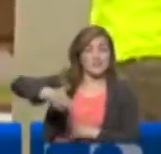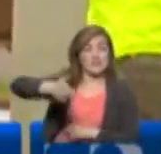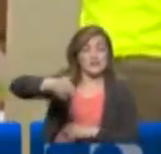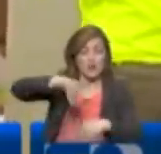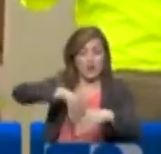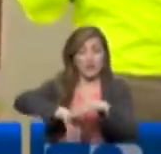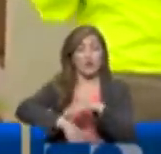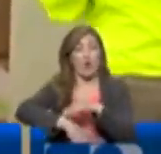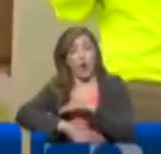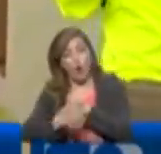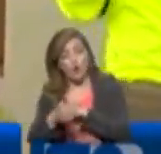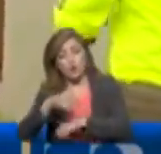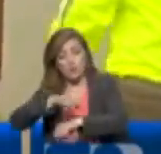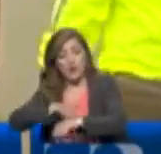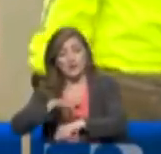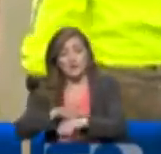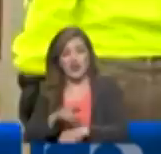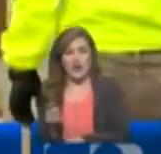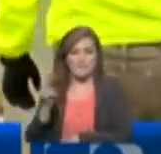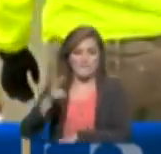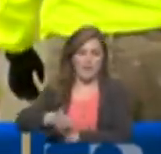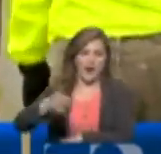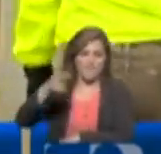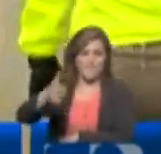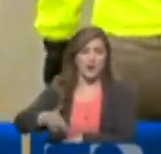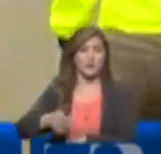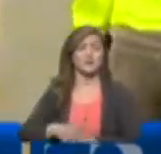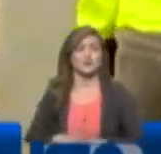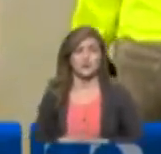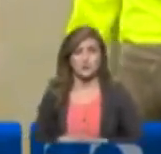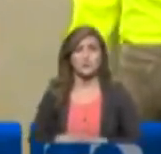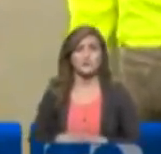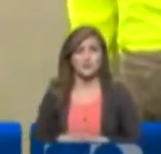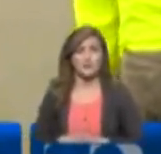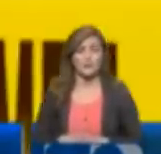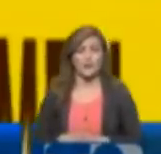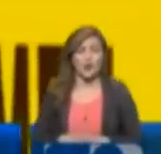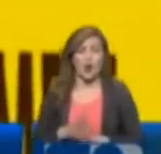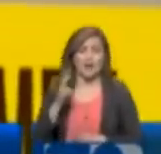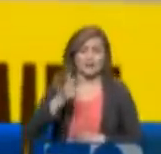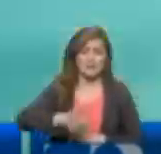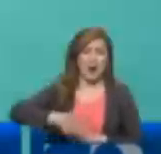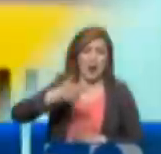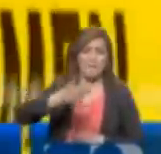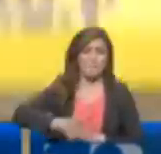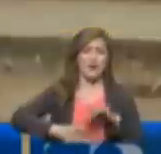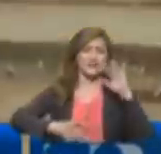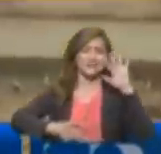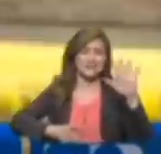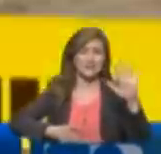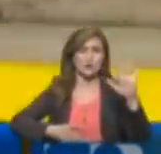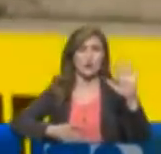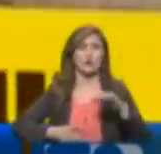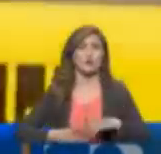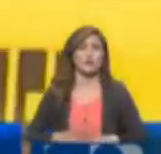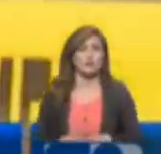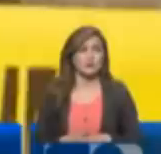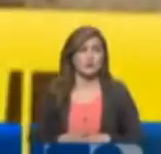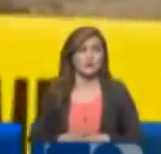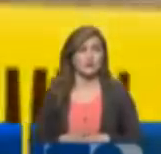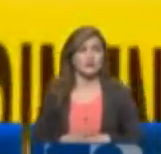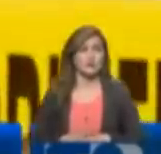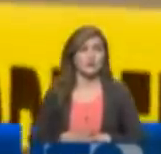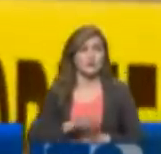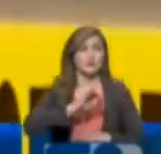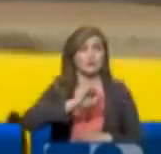ingresaron a otro baño y ahí los ejecutaron aproximadamente cinco balazos le dieron a las víctimas estamos hablando de